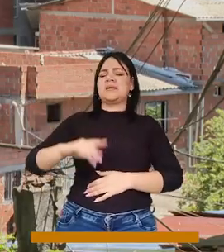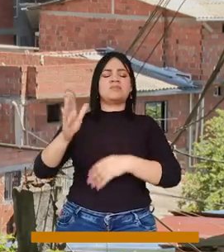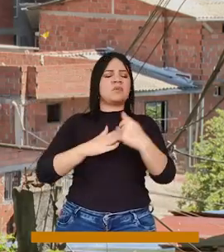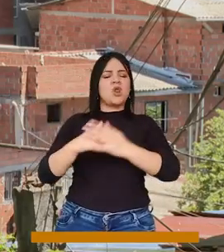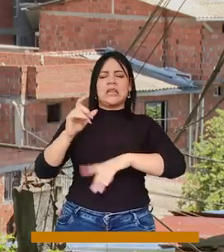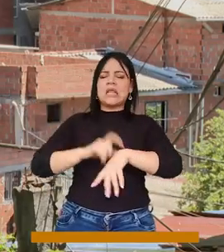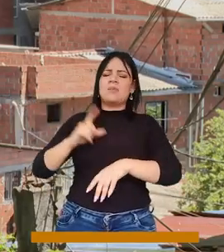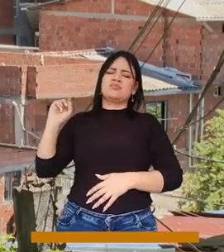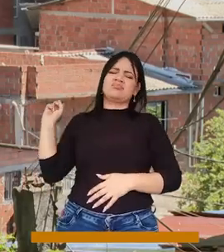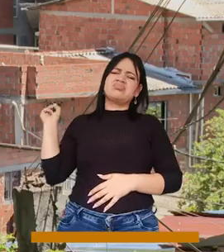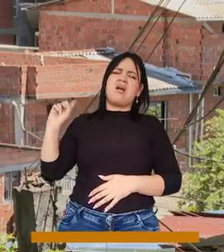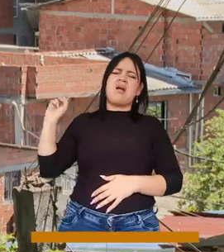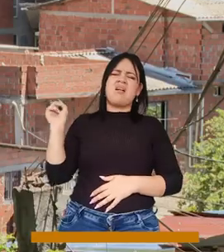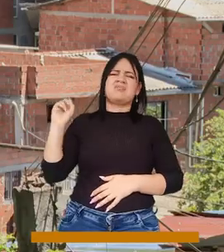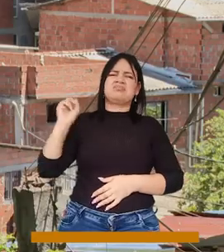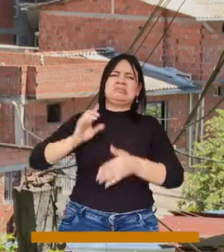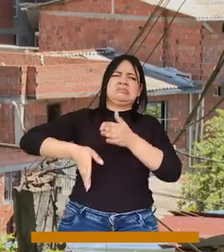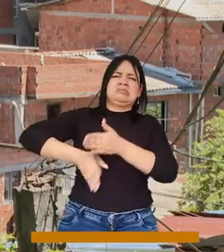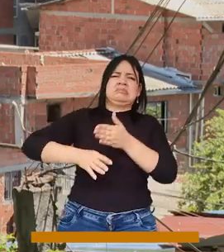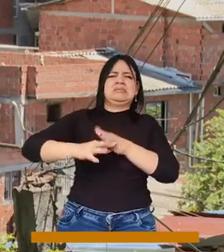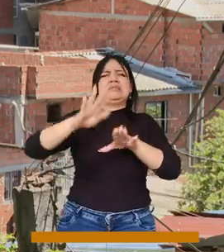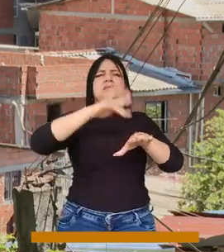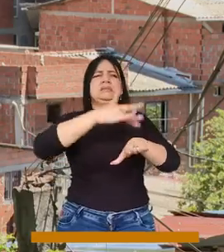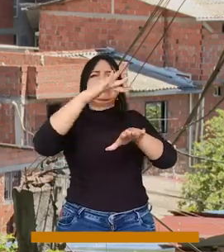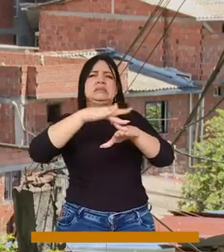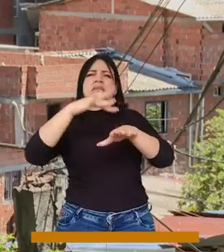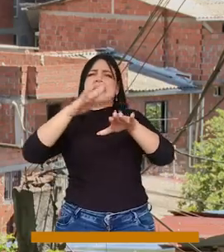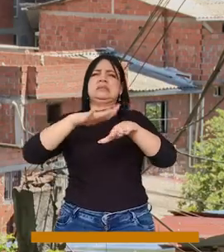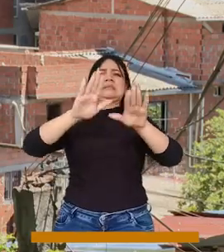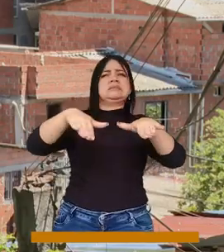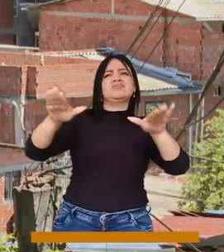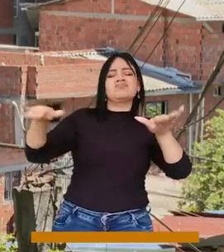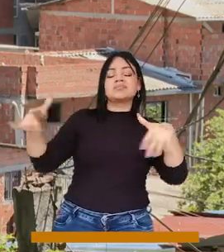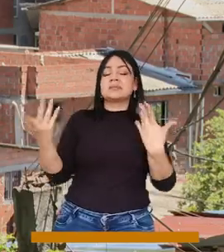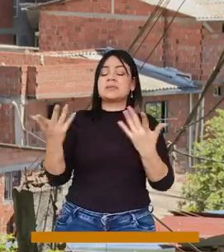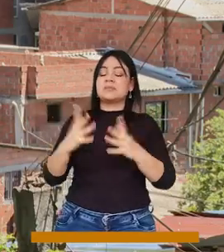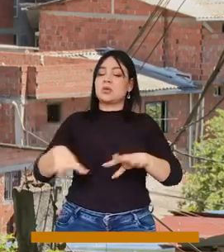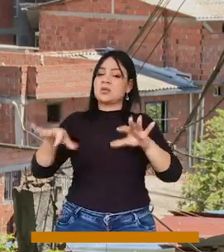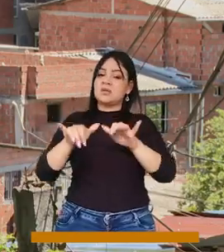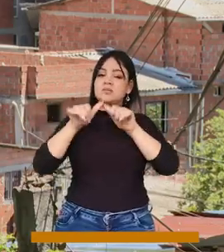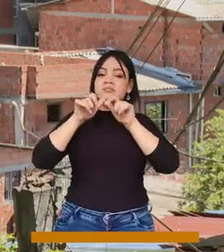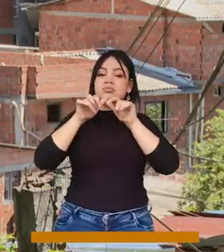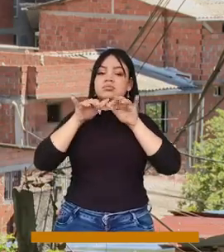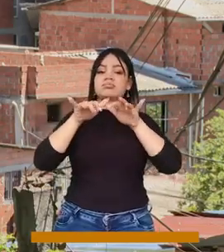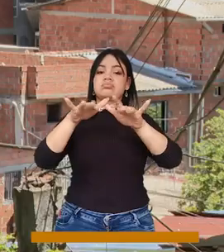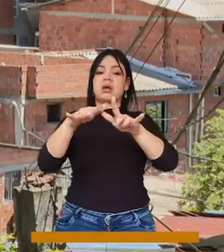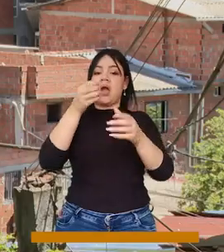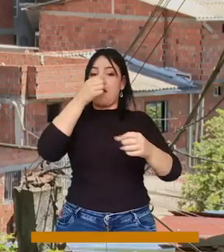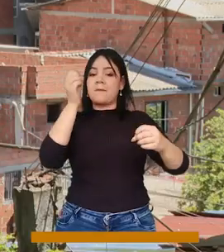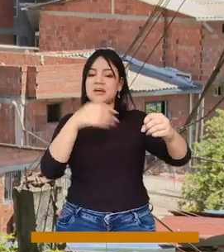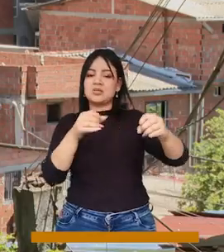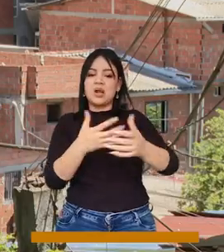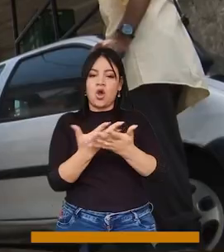bastante tiempo para seguir sensibilizando a la comunidad sobre el programa de la socialización y estos